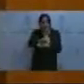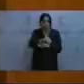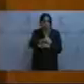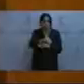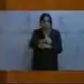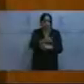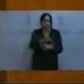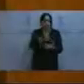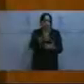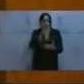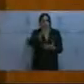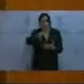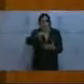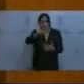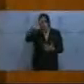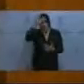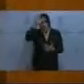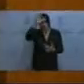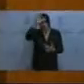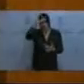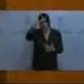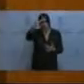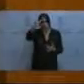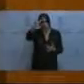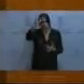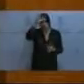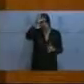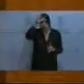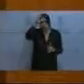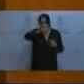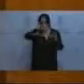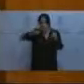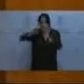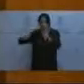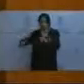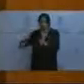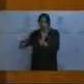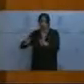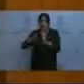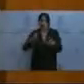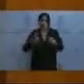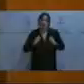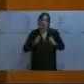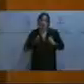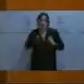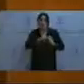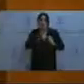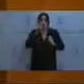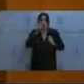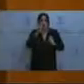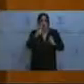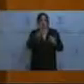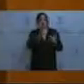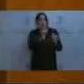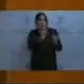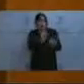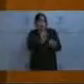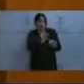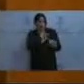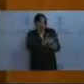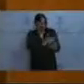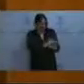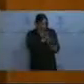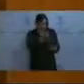francamente, están hartando a los gentes y a los ciudadanos que viven en los pueblos. Voy a esperar, como decía en mi